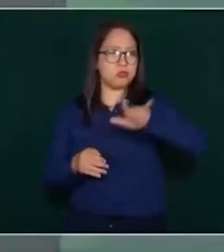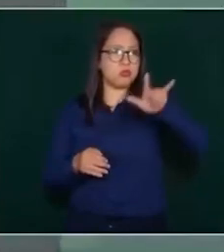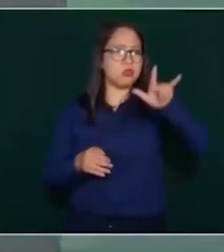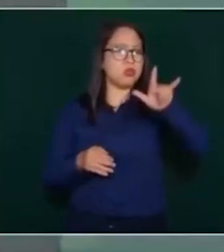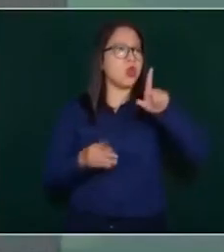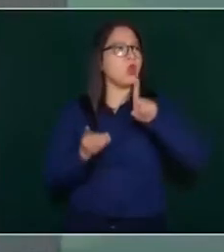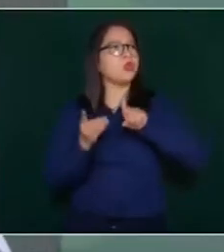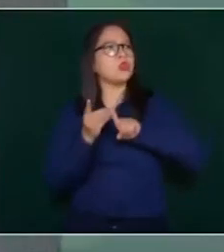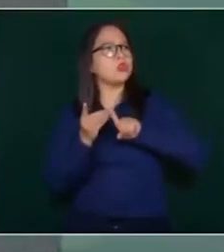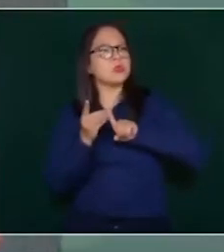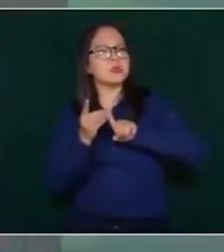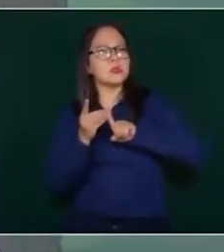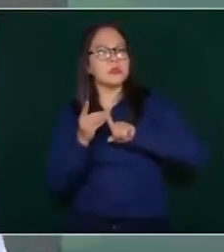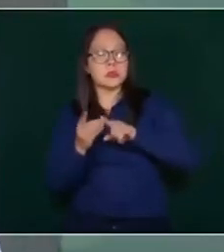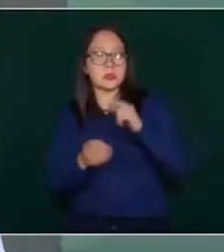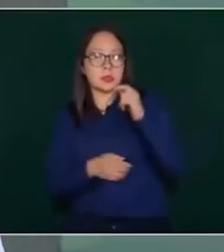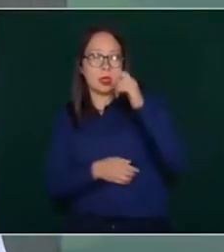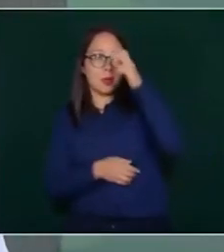pues es